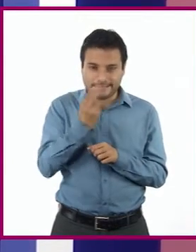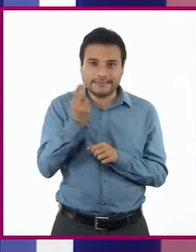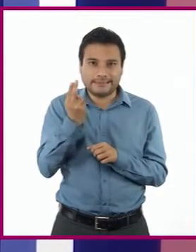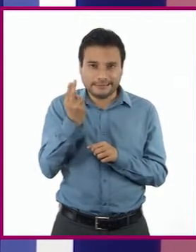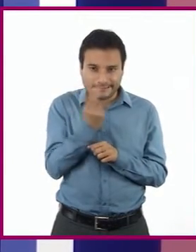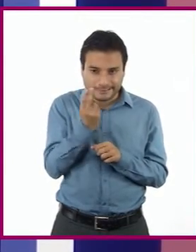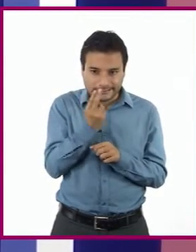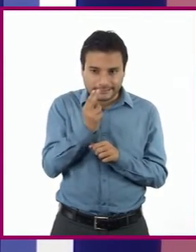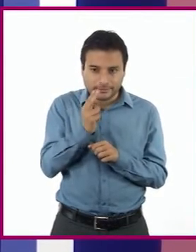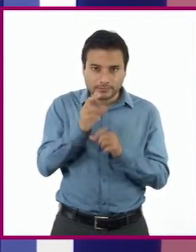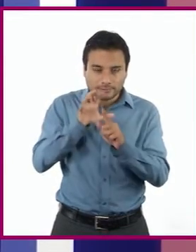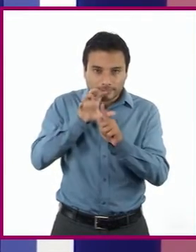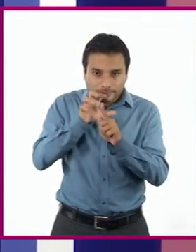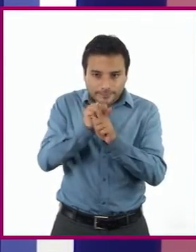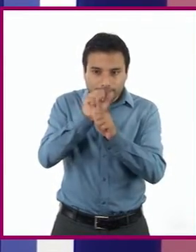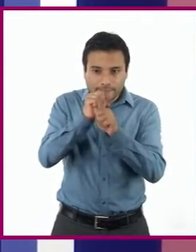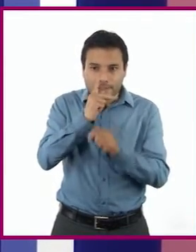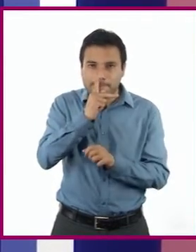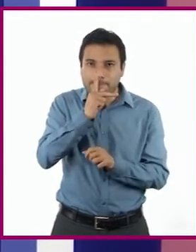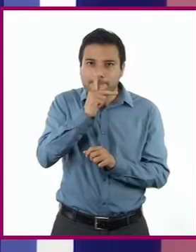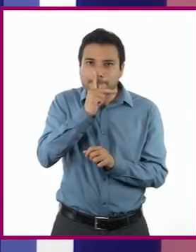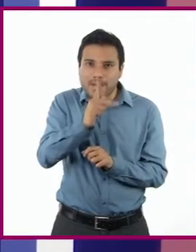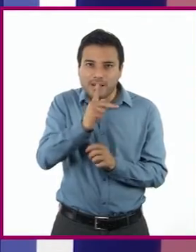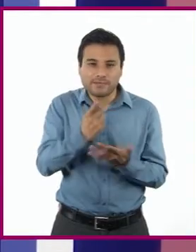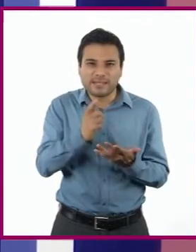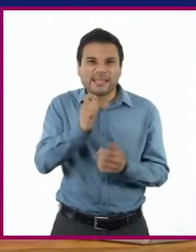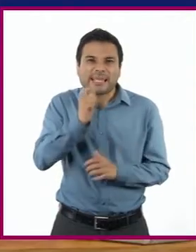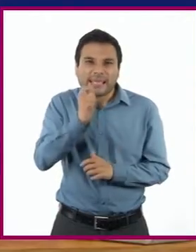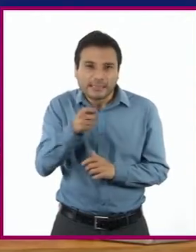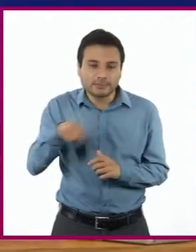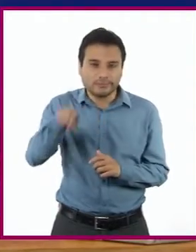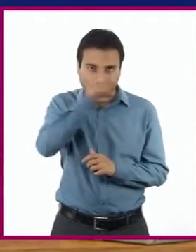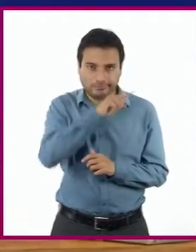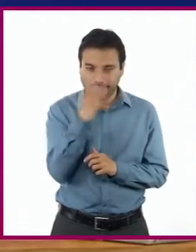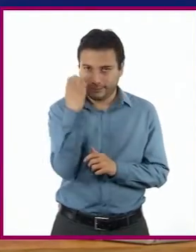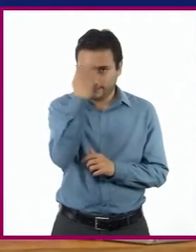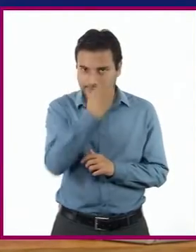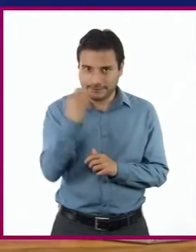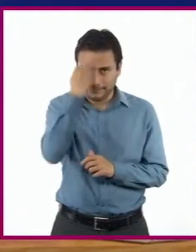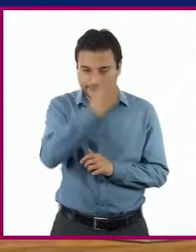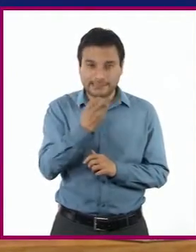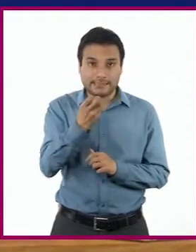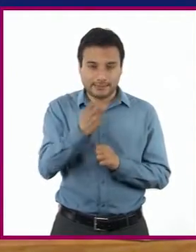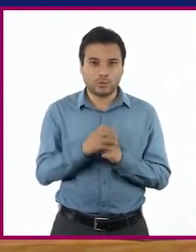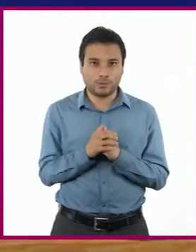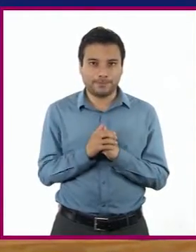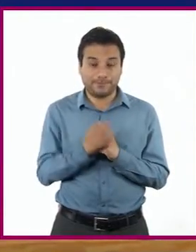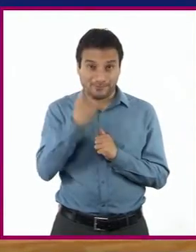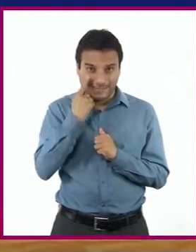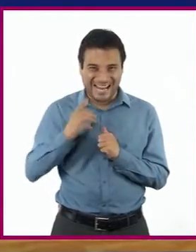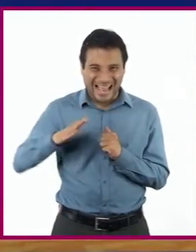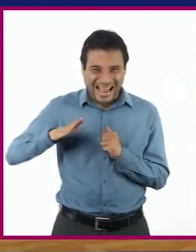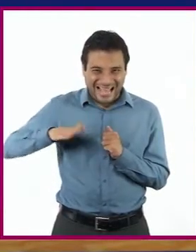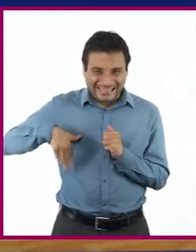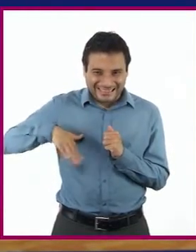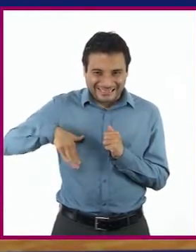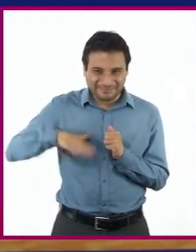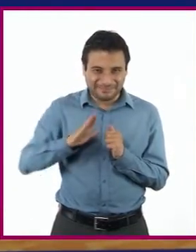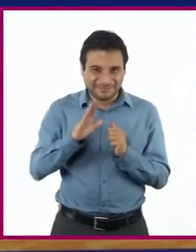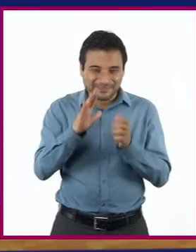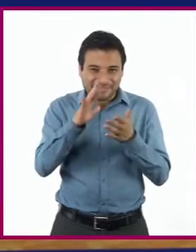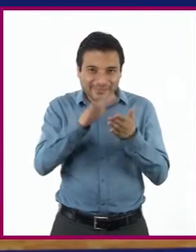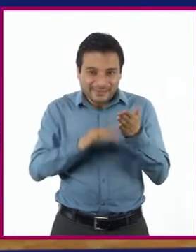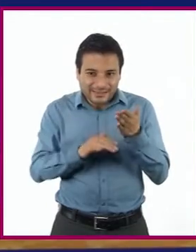las autobiografías y el sentido que le dan al texto. Así es, Josian. En los párrafos anteriores que hemos